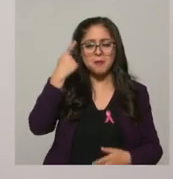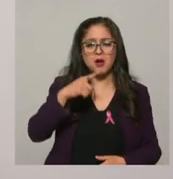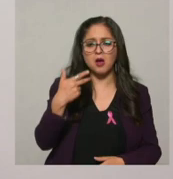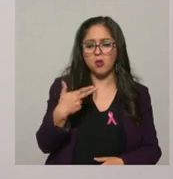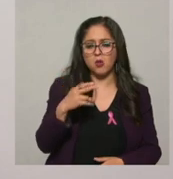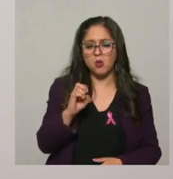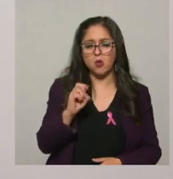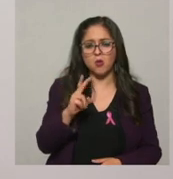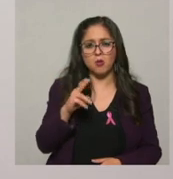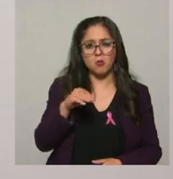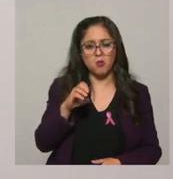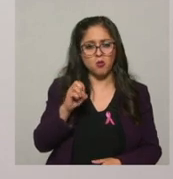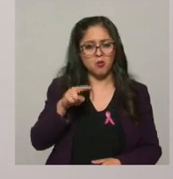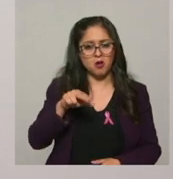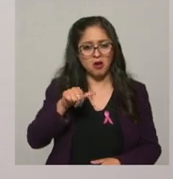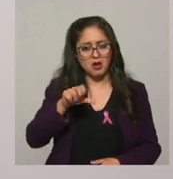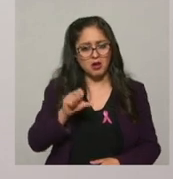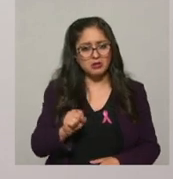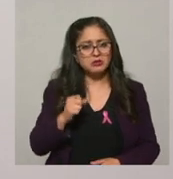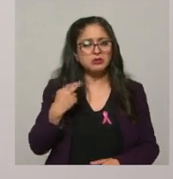hormonas, que son los